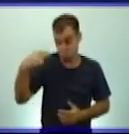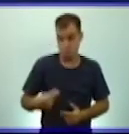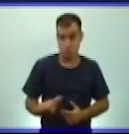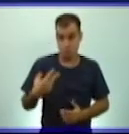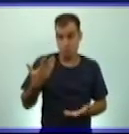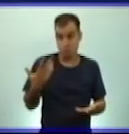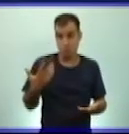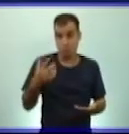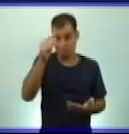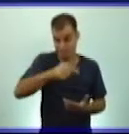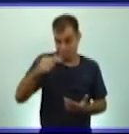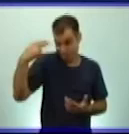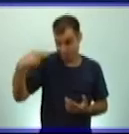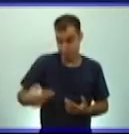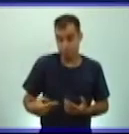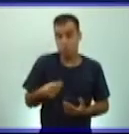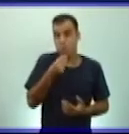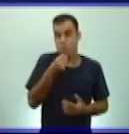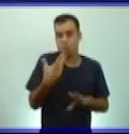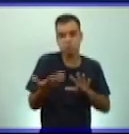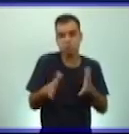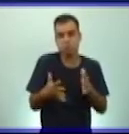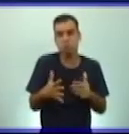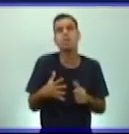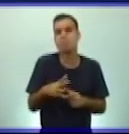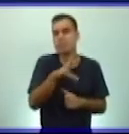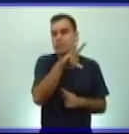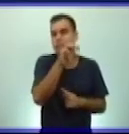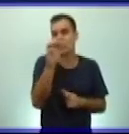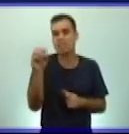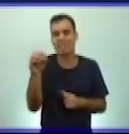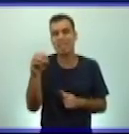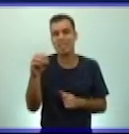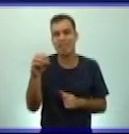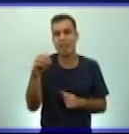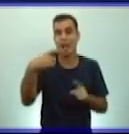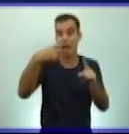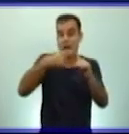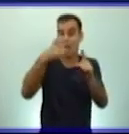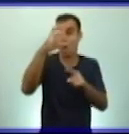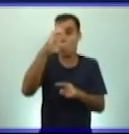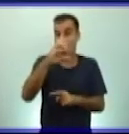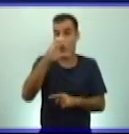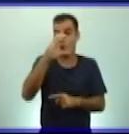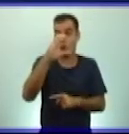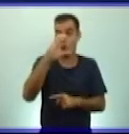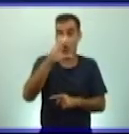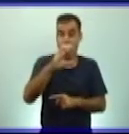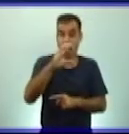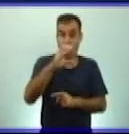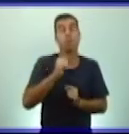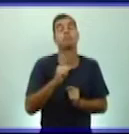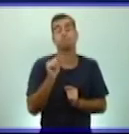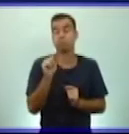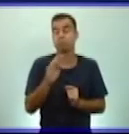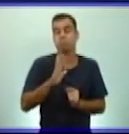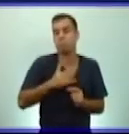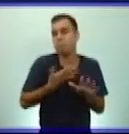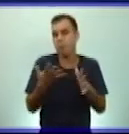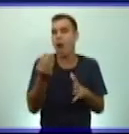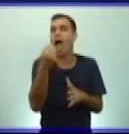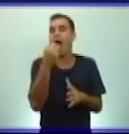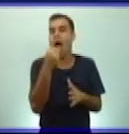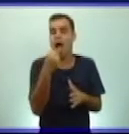puede estar consumiendo alrededor de 300 kilocalorías a través de los alimentos y solo aprovechamos